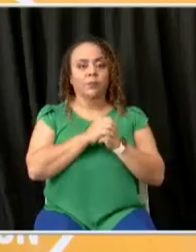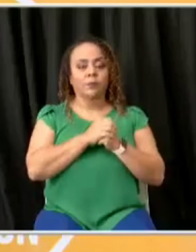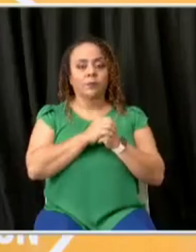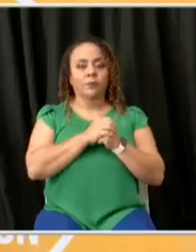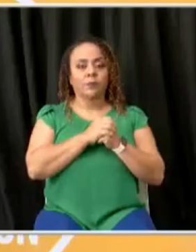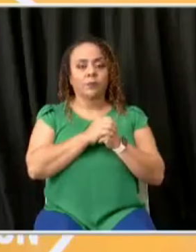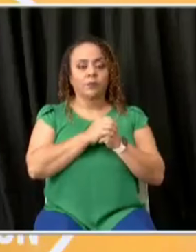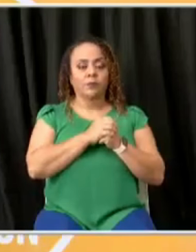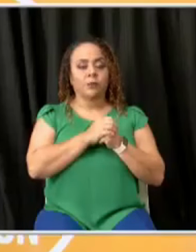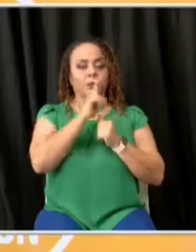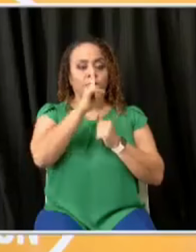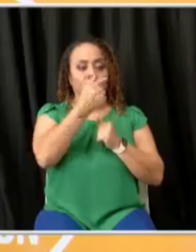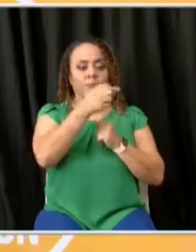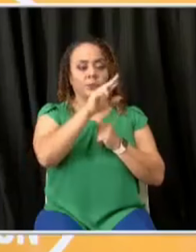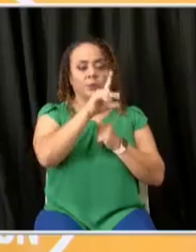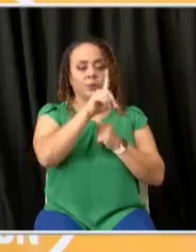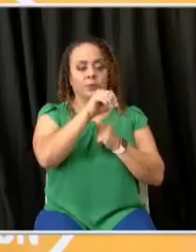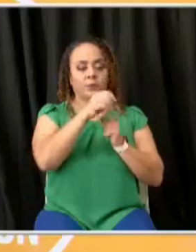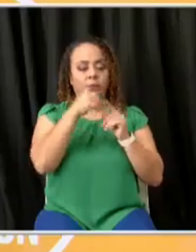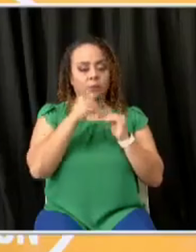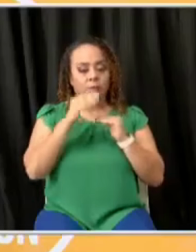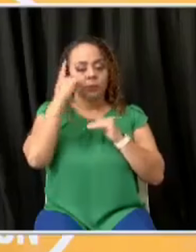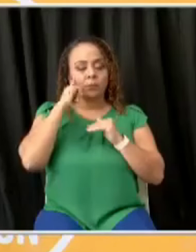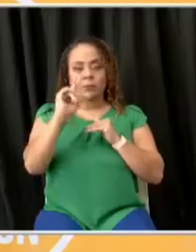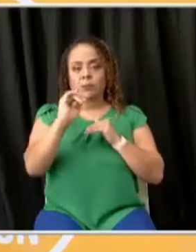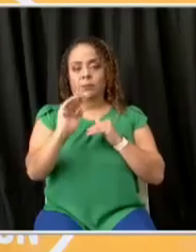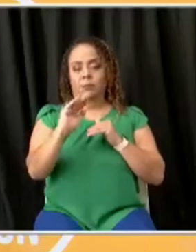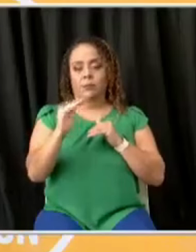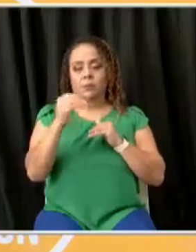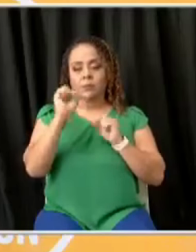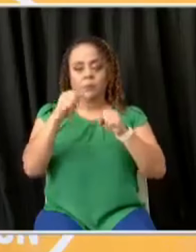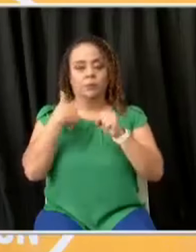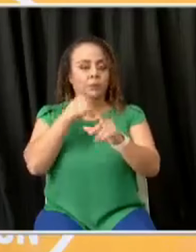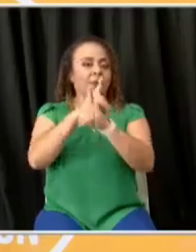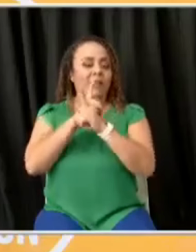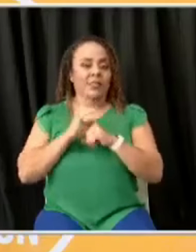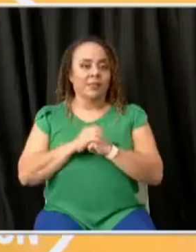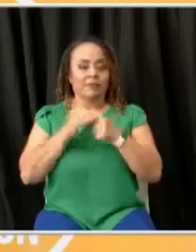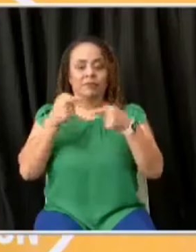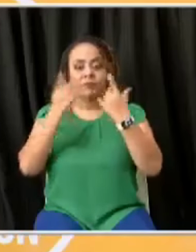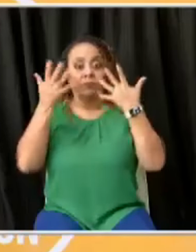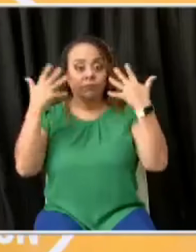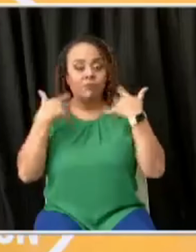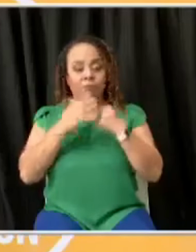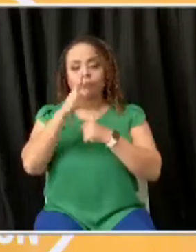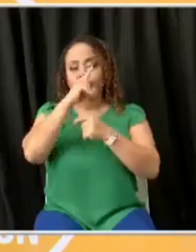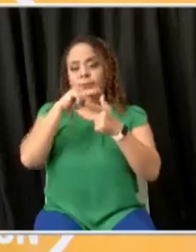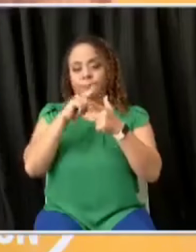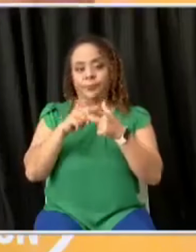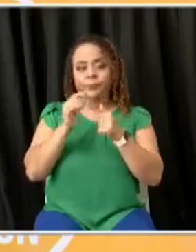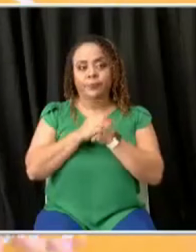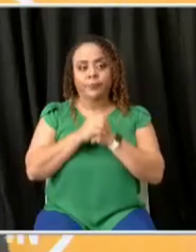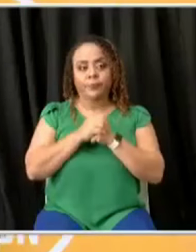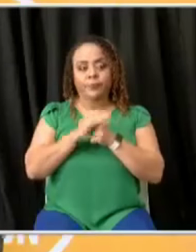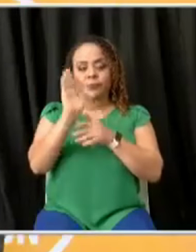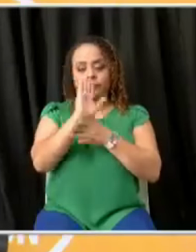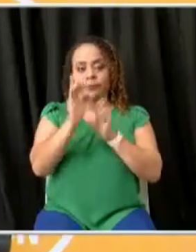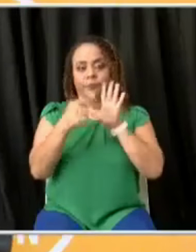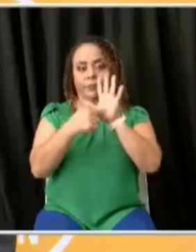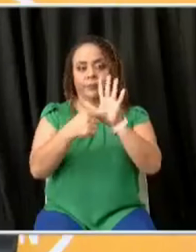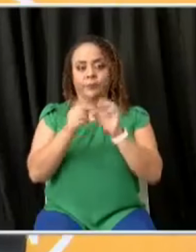1 grado en adelante como para generar defensa contra el calor. Y en las diapositivas, si quieren,